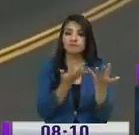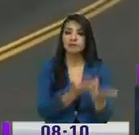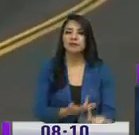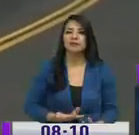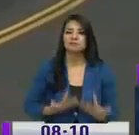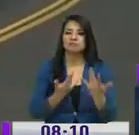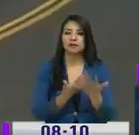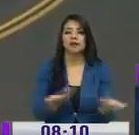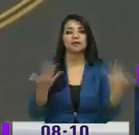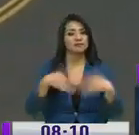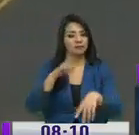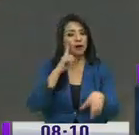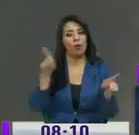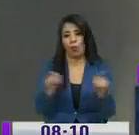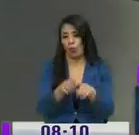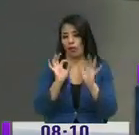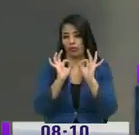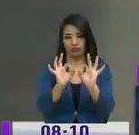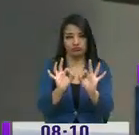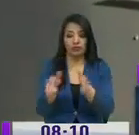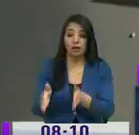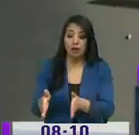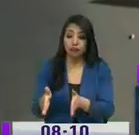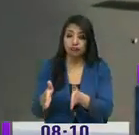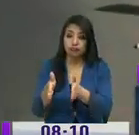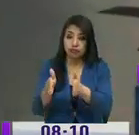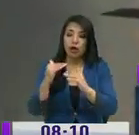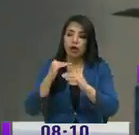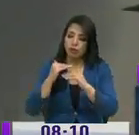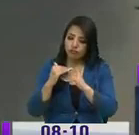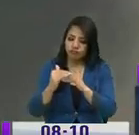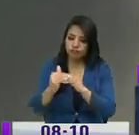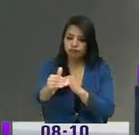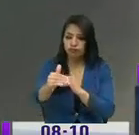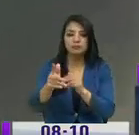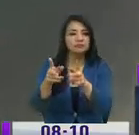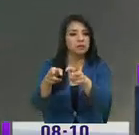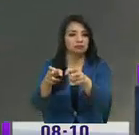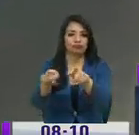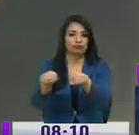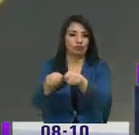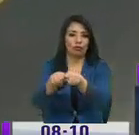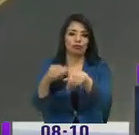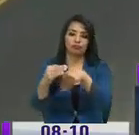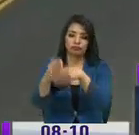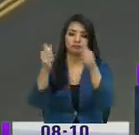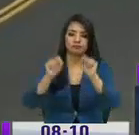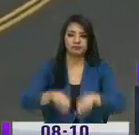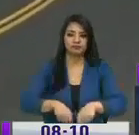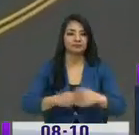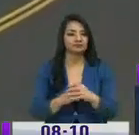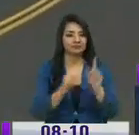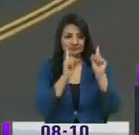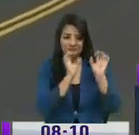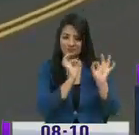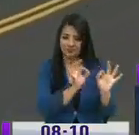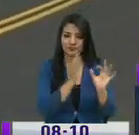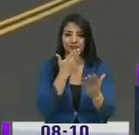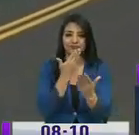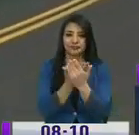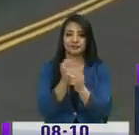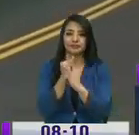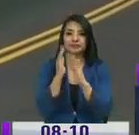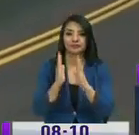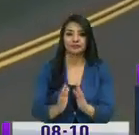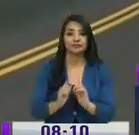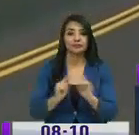se cristalice para que ese tramo, pues efectivamente también se concluya. Perfecto, muchísimas gracias ingeniero,